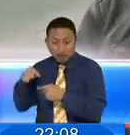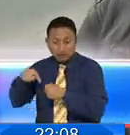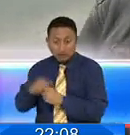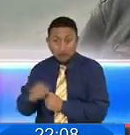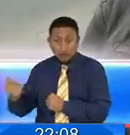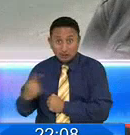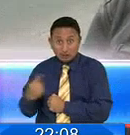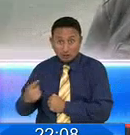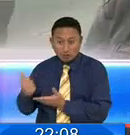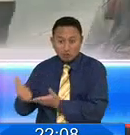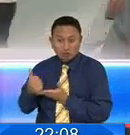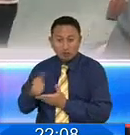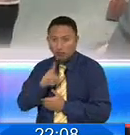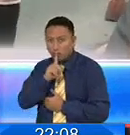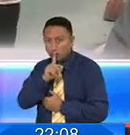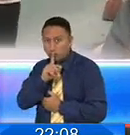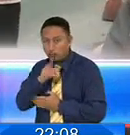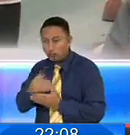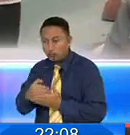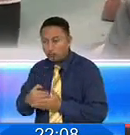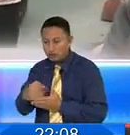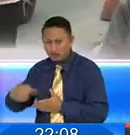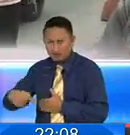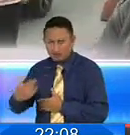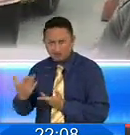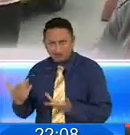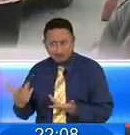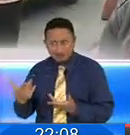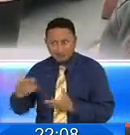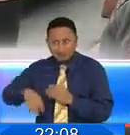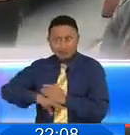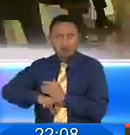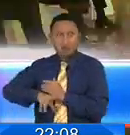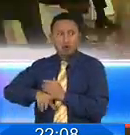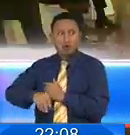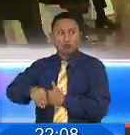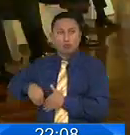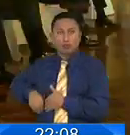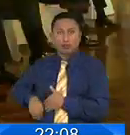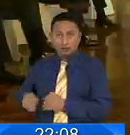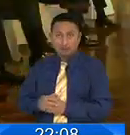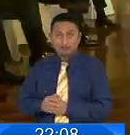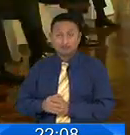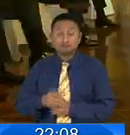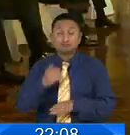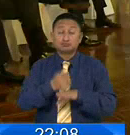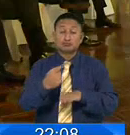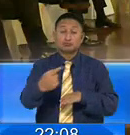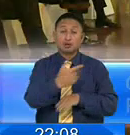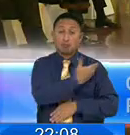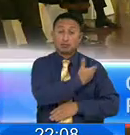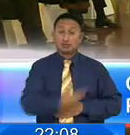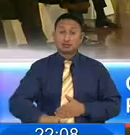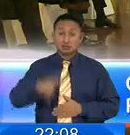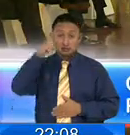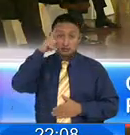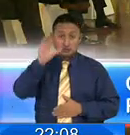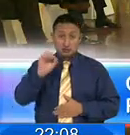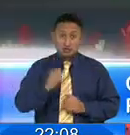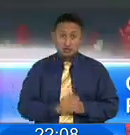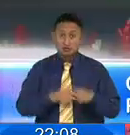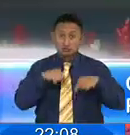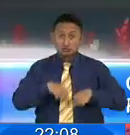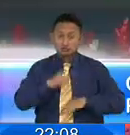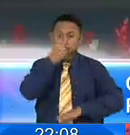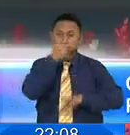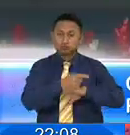el uno y el otro, porque es una sinvergüencería, un robo descarado. Es por eso que el recientemente posesionado presidente de la República, mediante